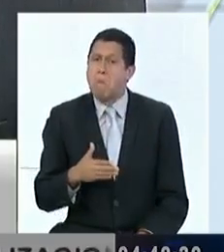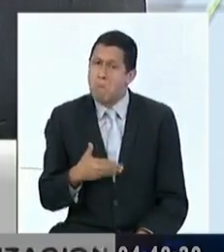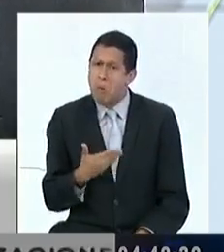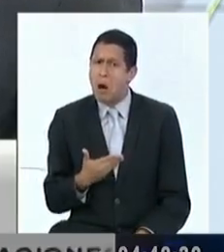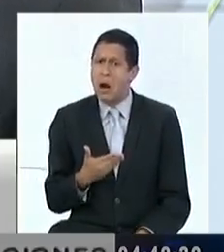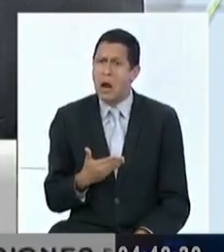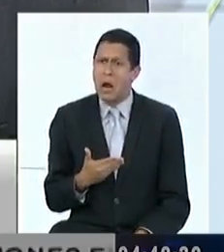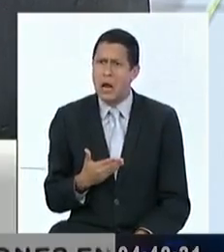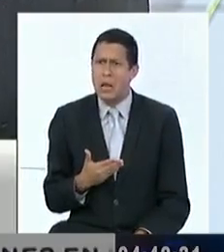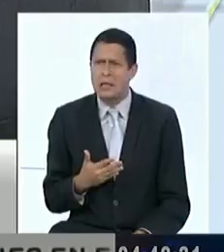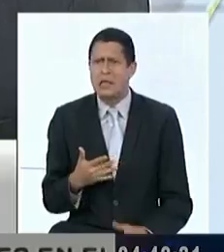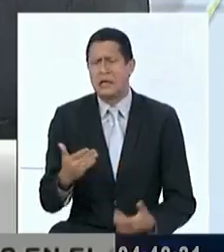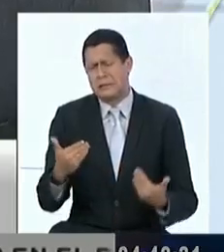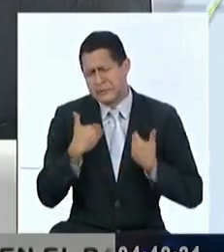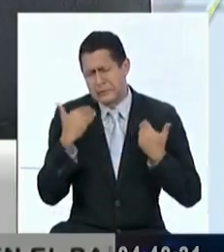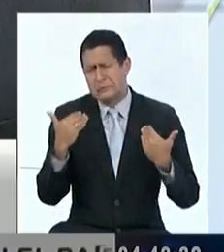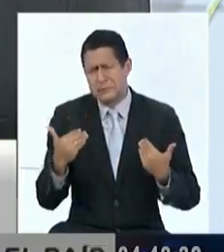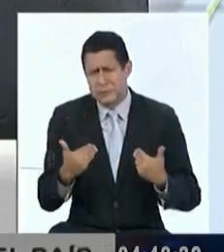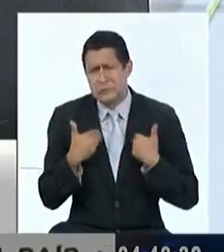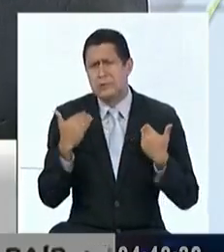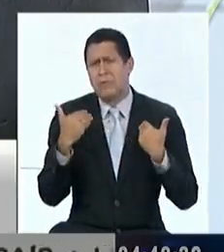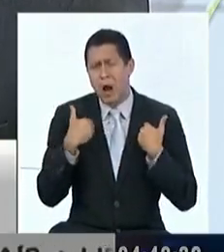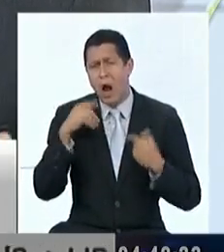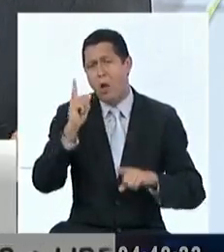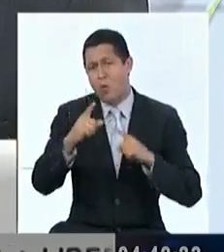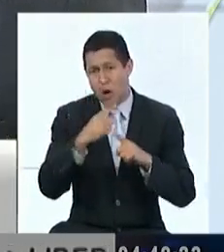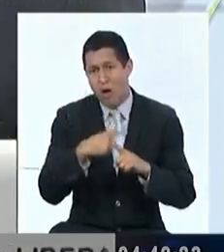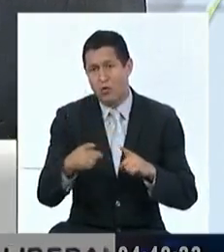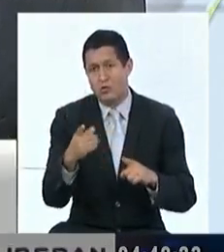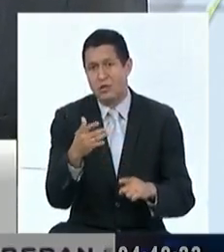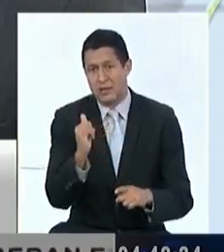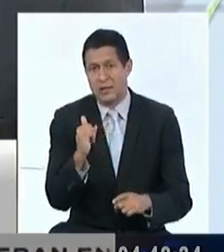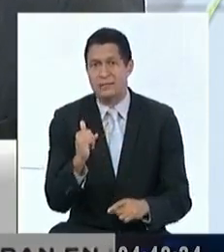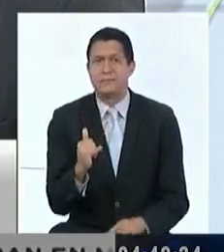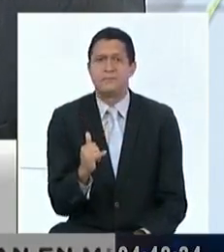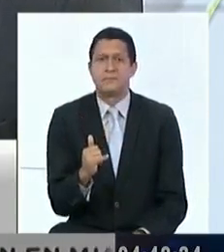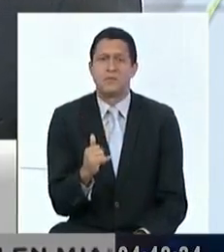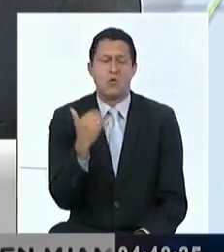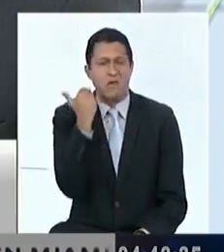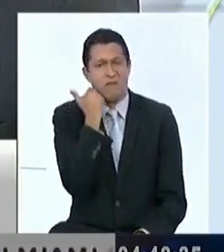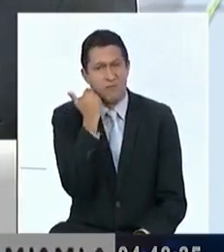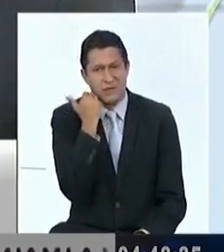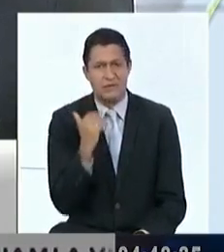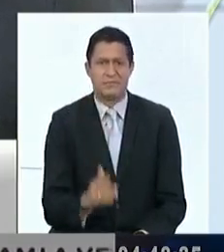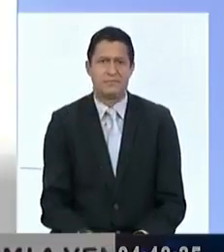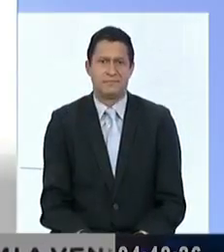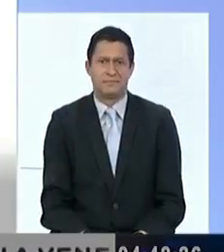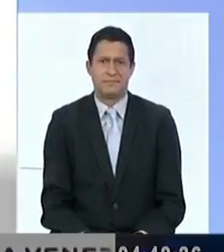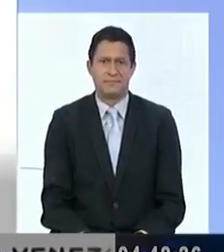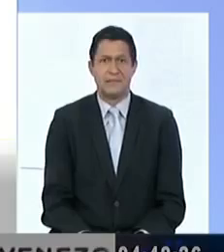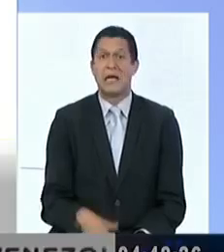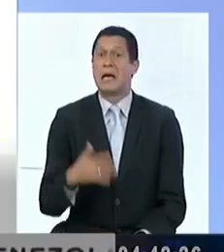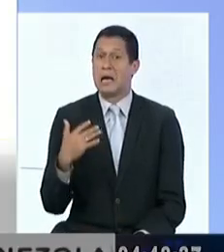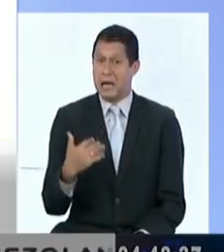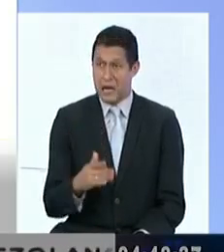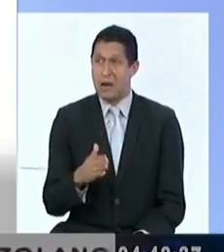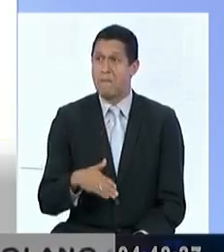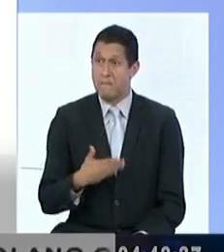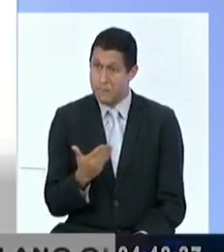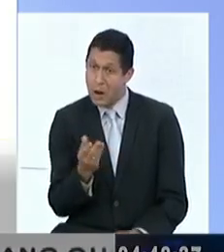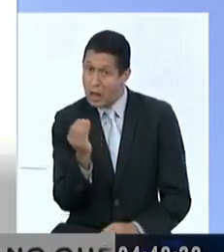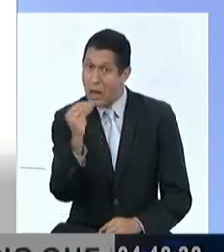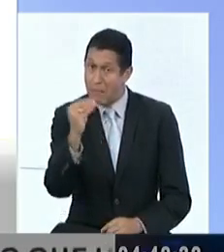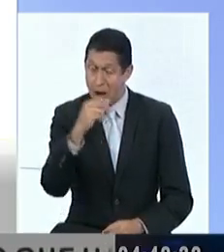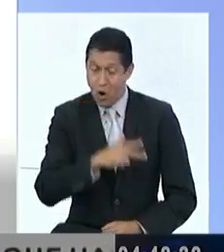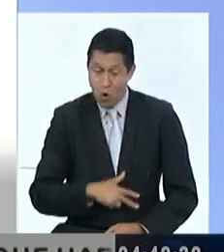individuo comience a somatizar muchas de las cosas que están en el exterior con enfermedades físicas entonces en ese momento se puede estarse agregando